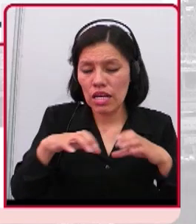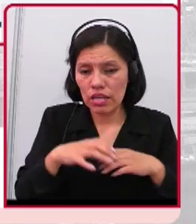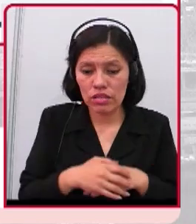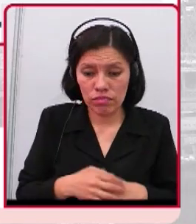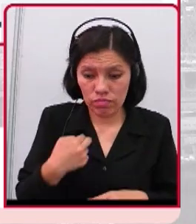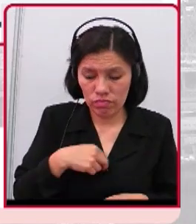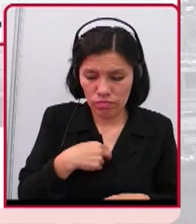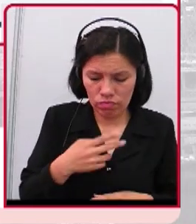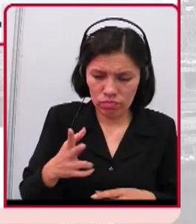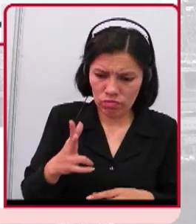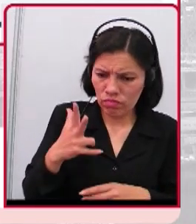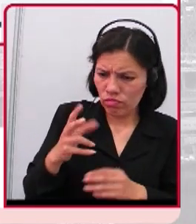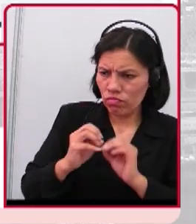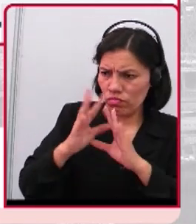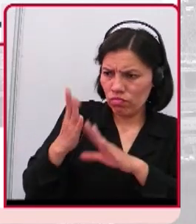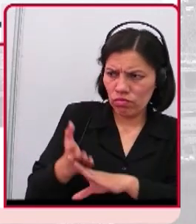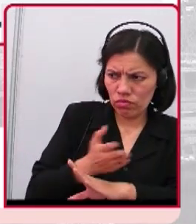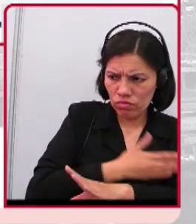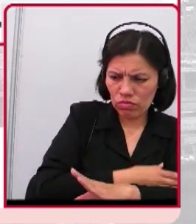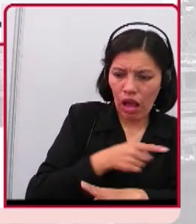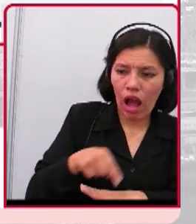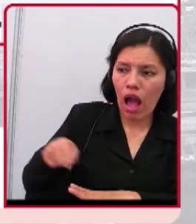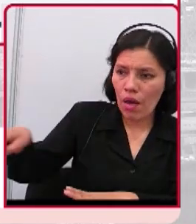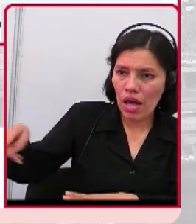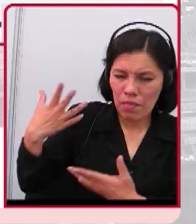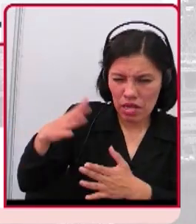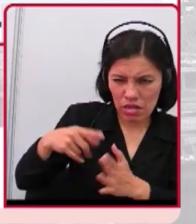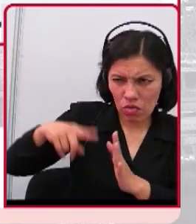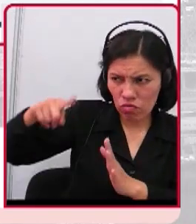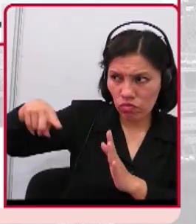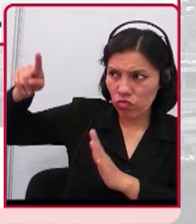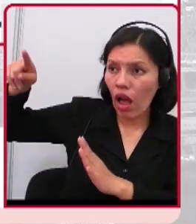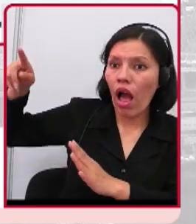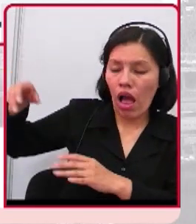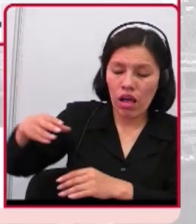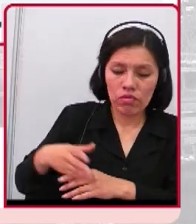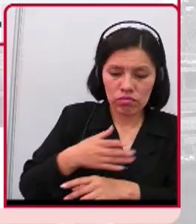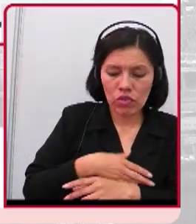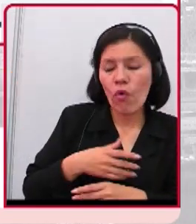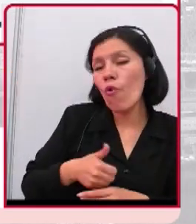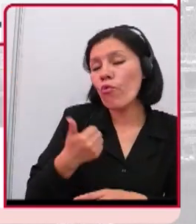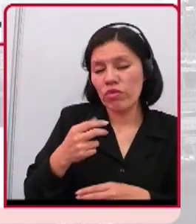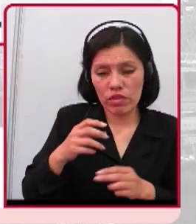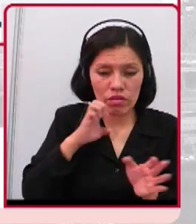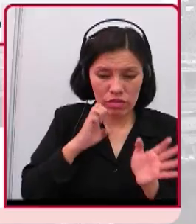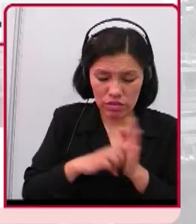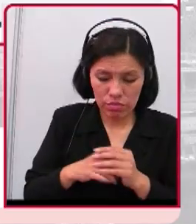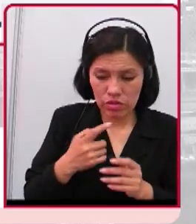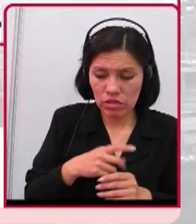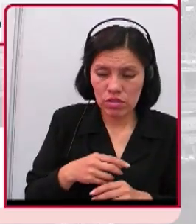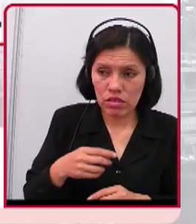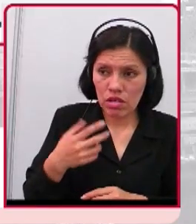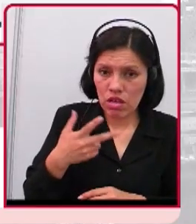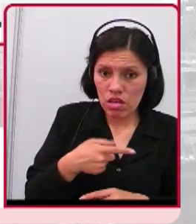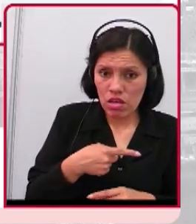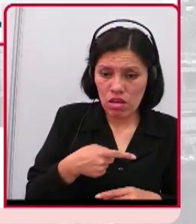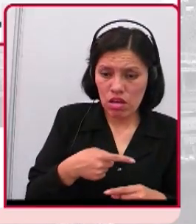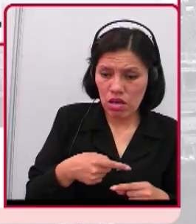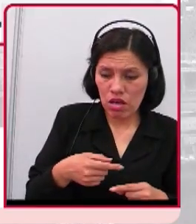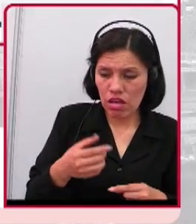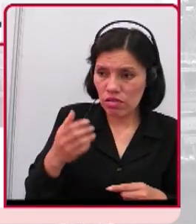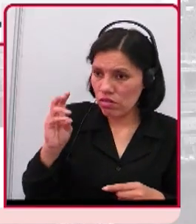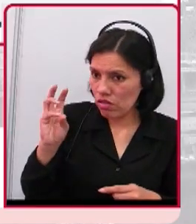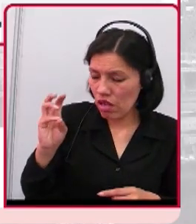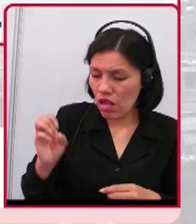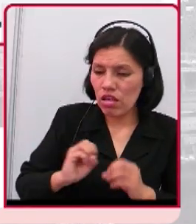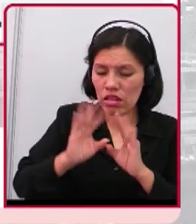días de anticipación en promedio. En algunos casos podemos tener 5 o 6 días, o lo mínimo ha sido 12 horas. Tiempo suficiente